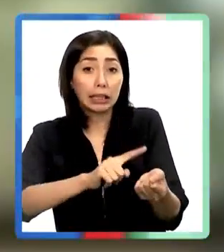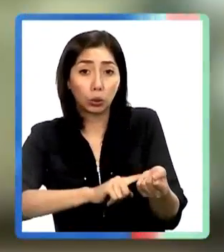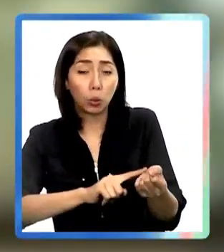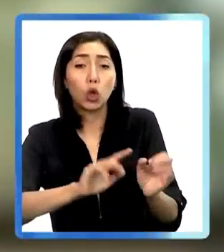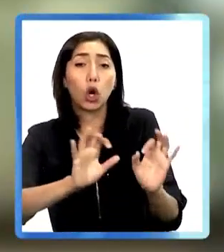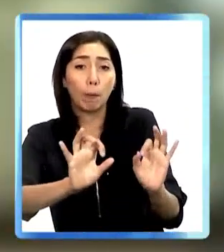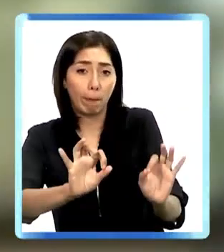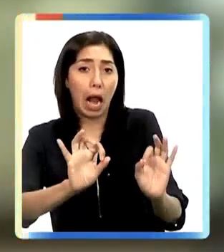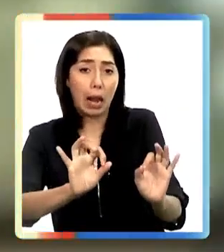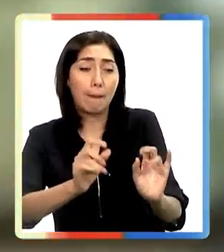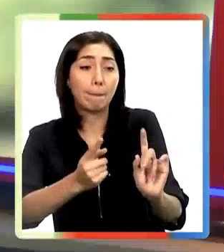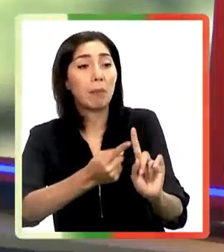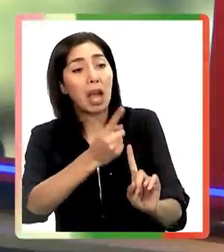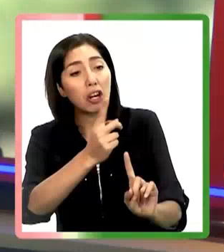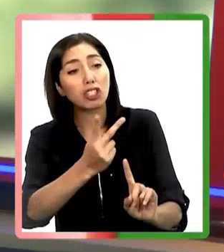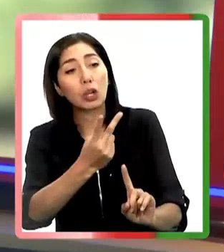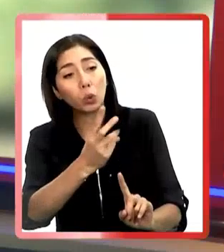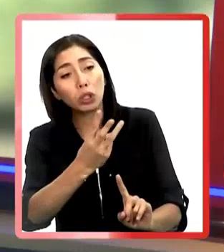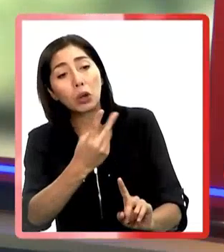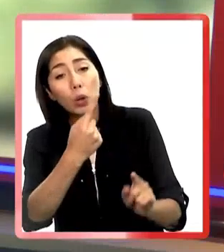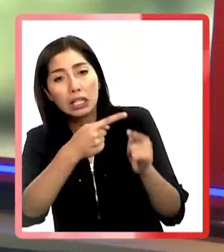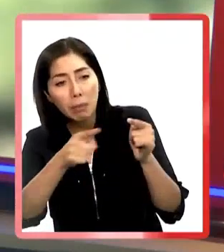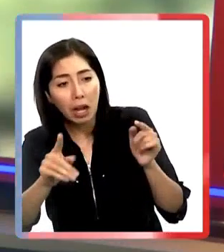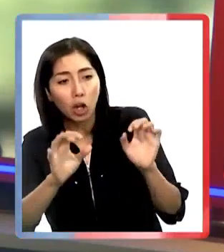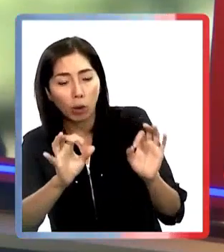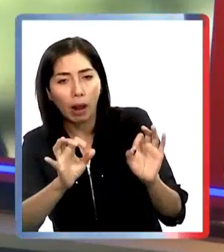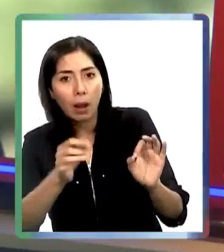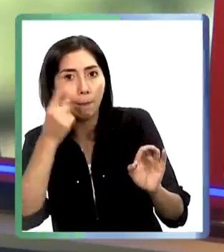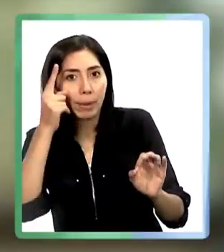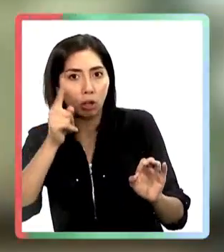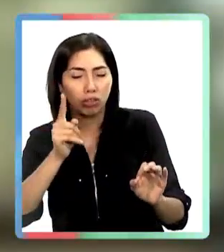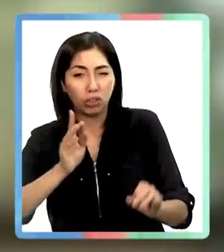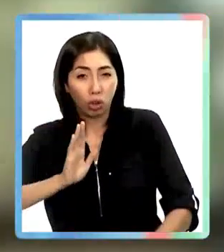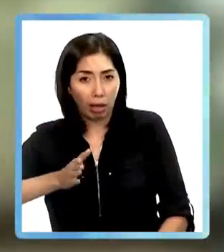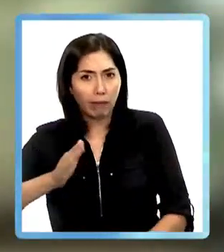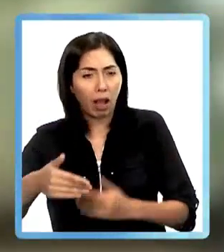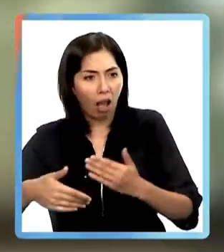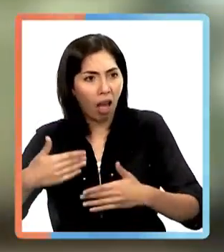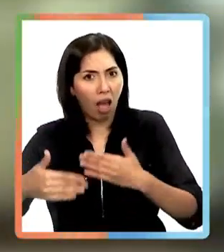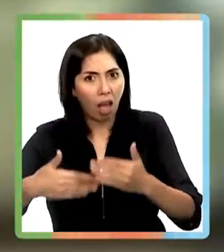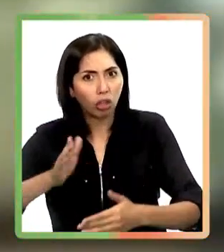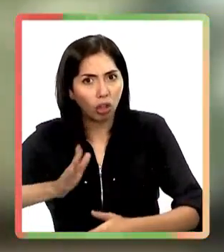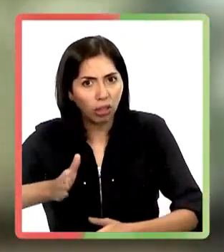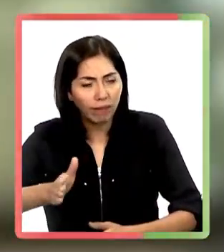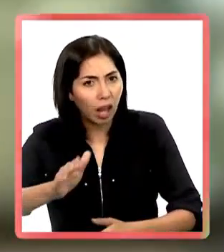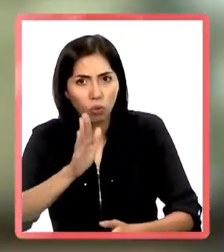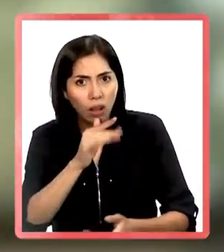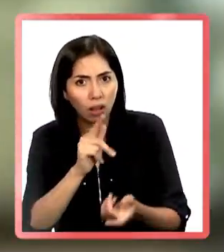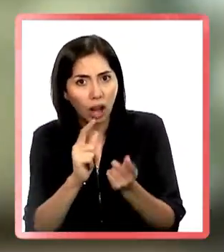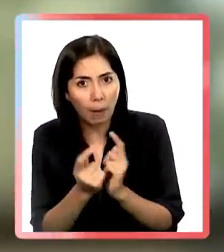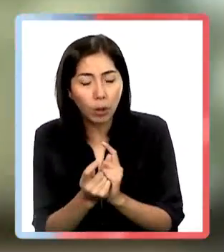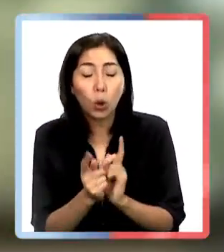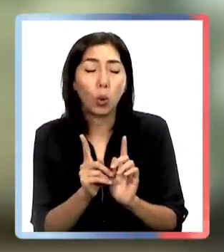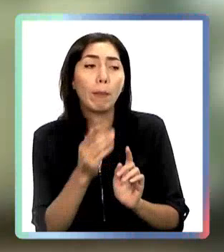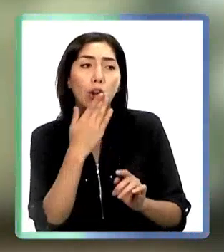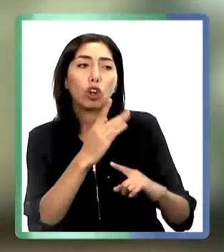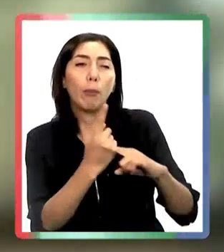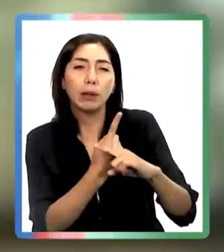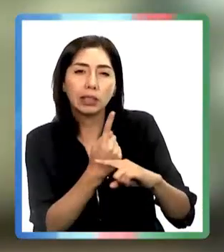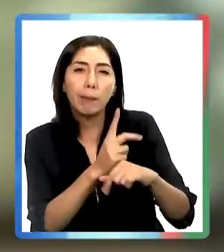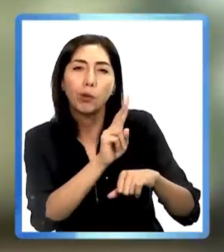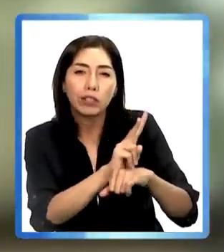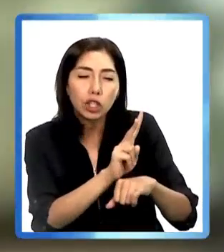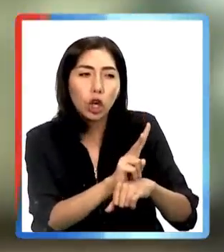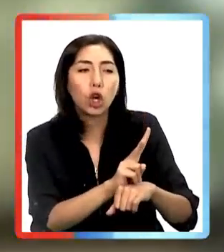los primeros días se mantienen en el tiempo, ya ahí hay que ponerle un poquito de ojo, conversar